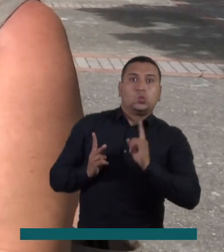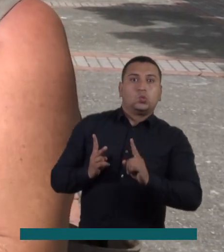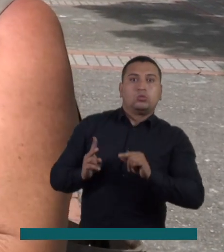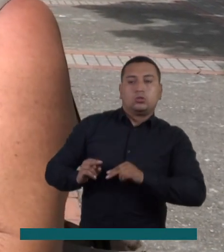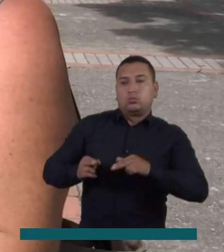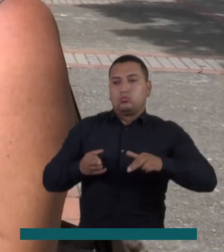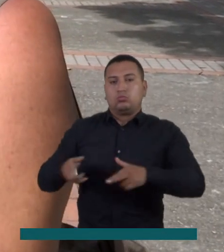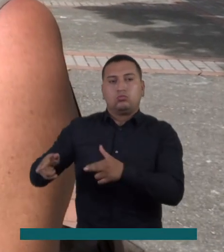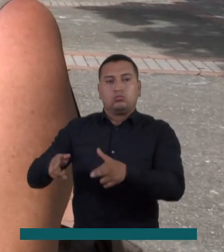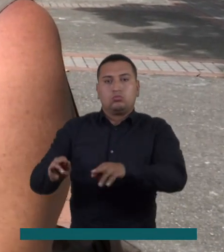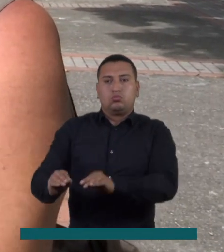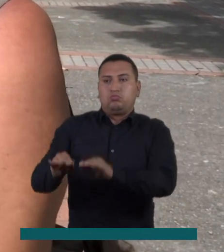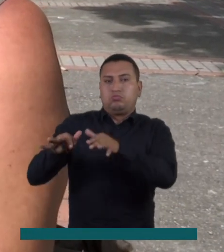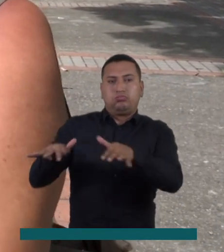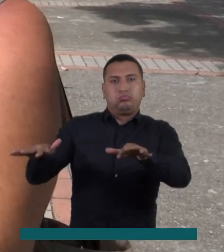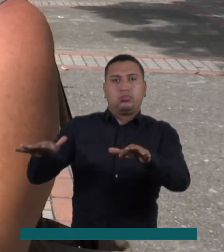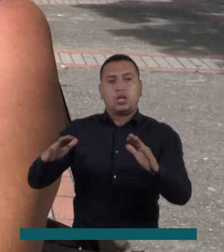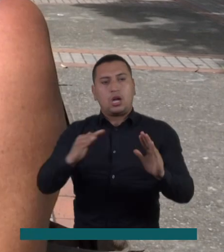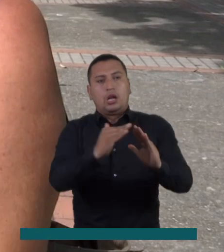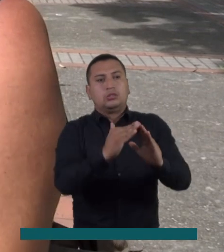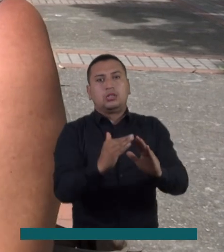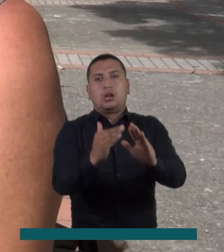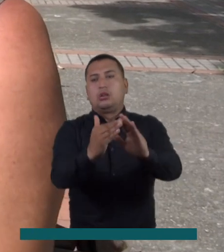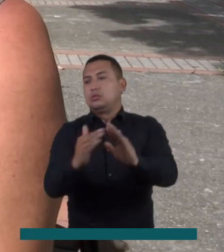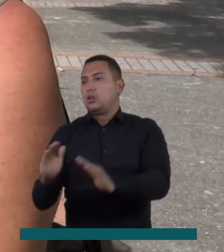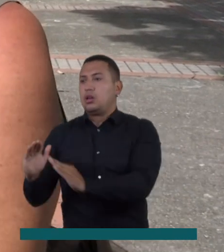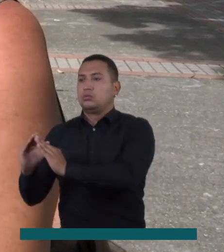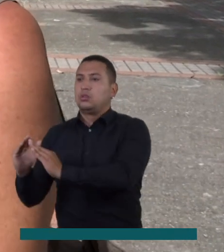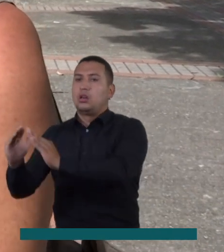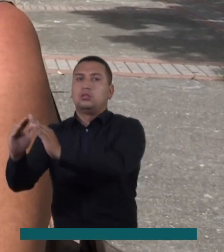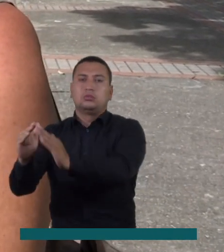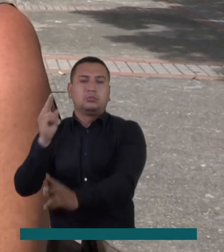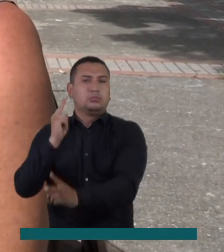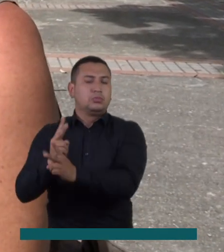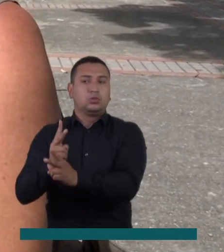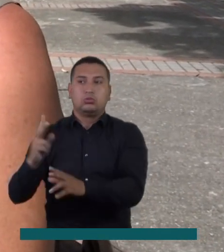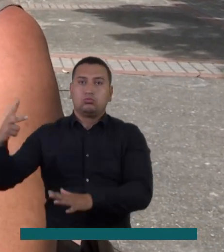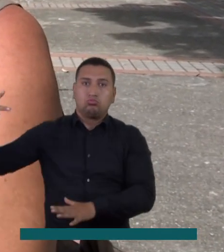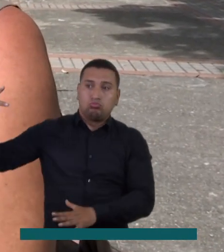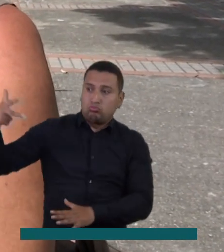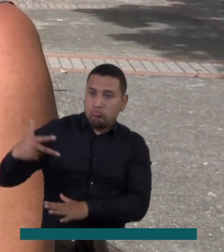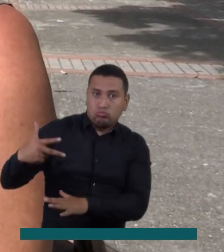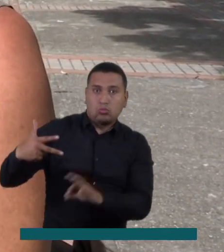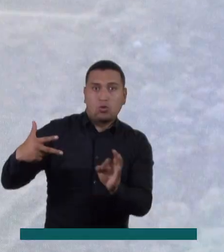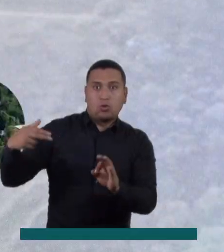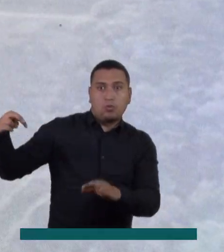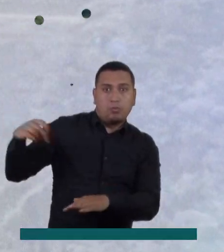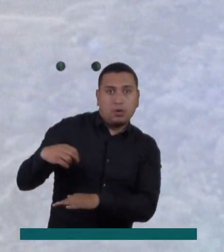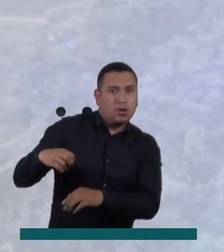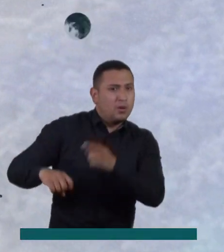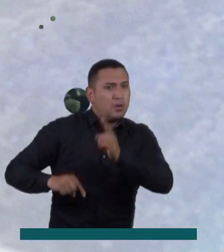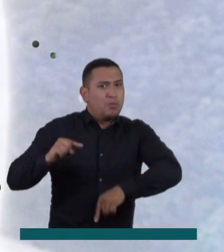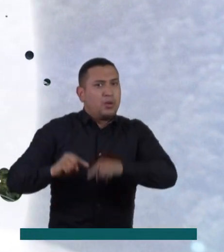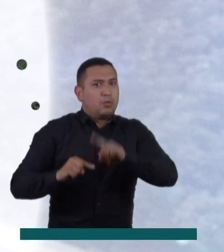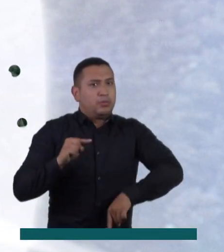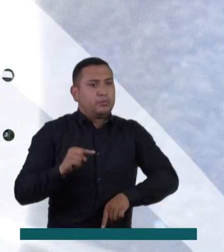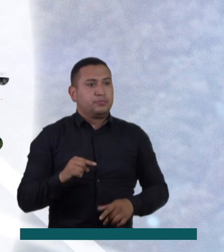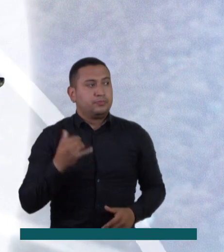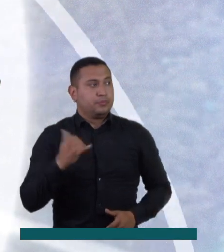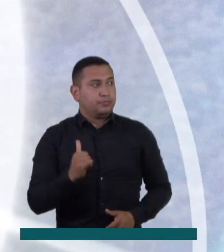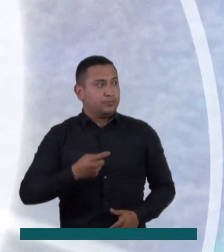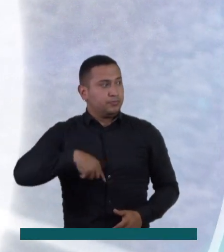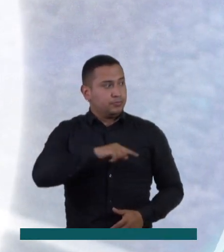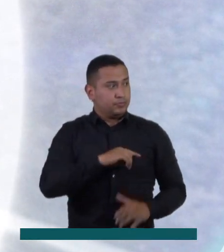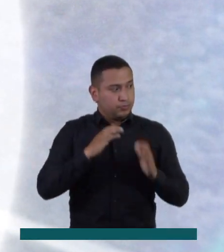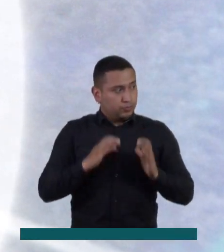bancada y están quedando carros atollados, no puede pagar ni a pie ni en moto ni en nada, eso está horrible. Los ciudadanos han expresado que